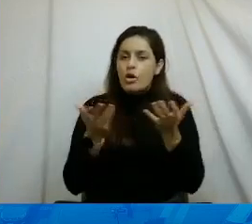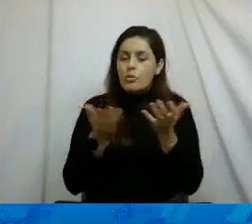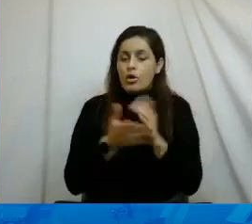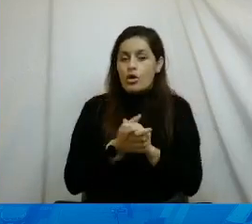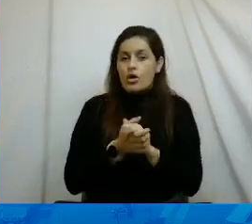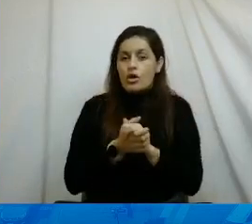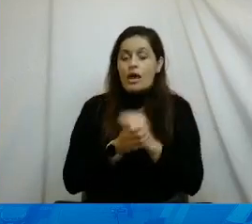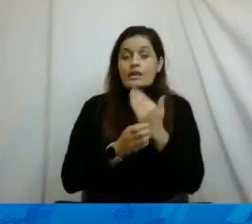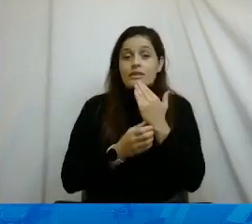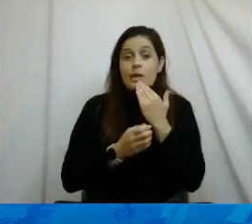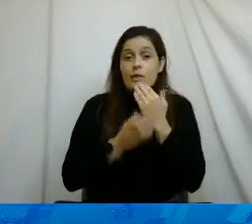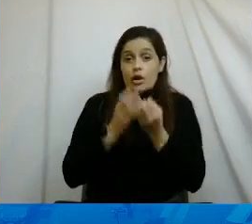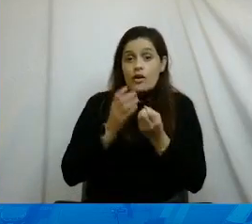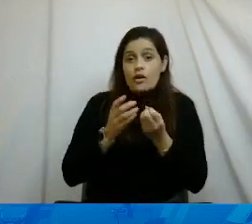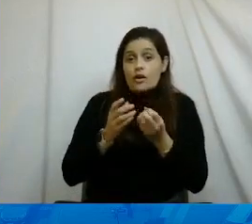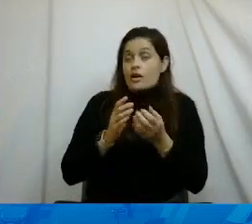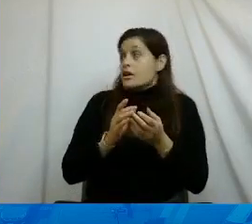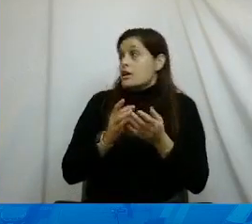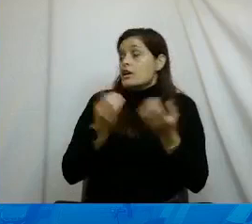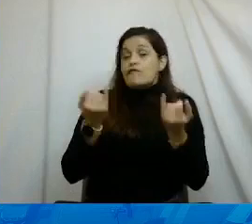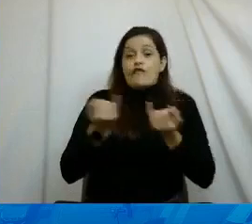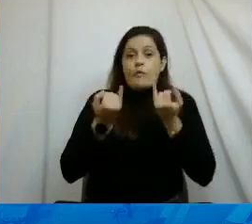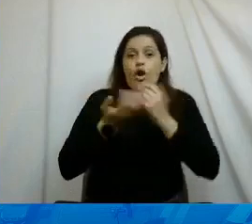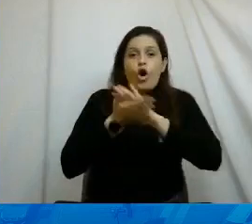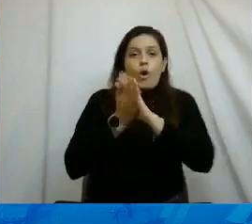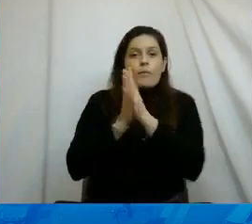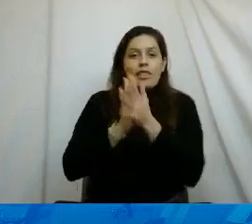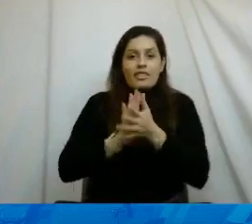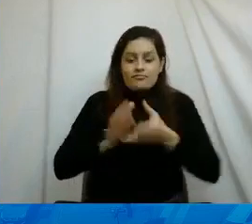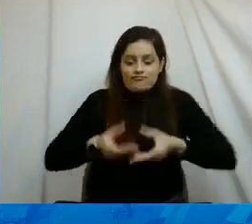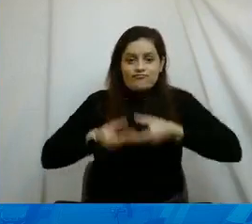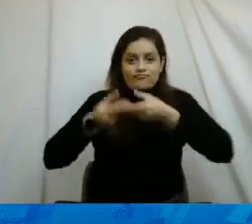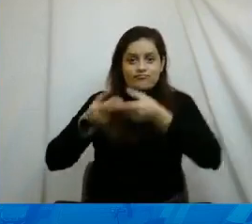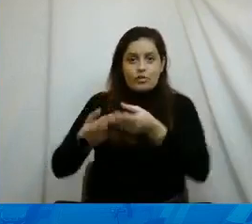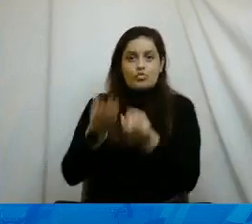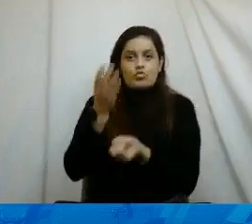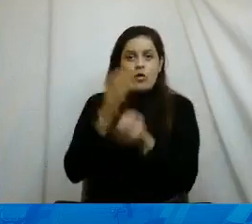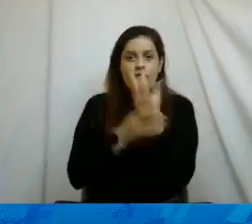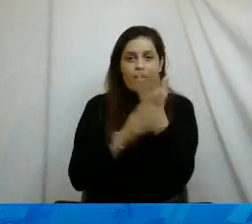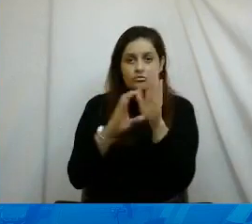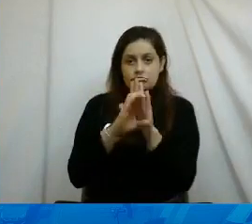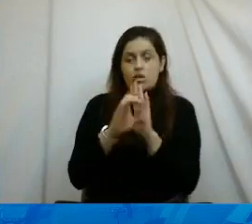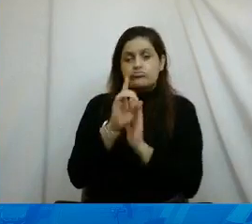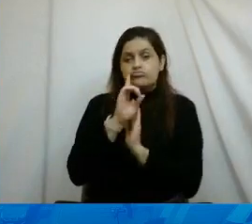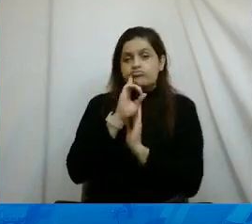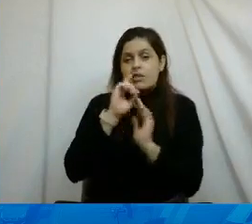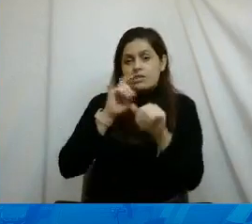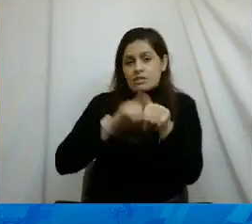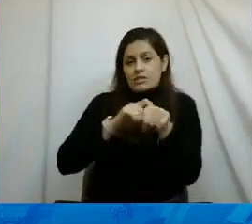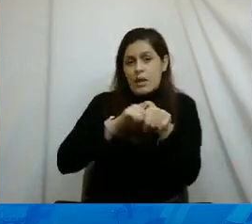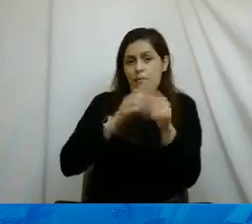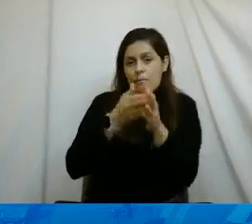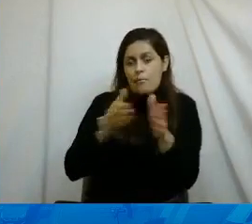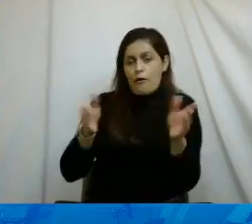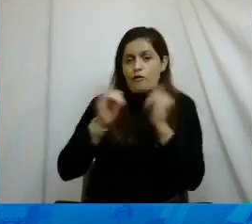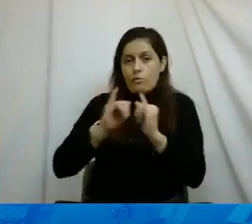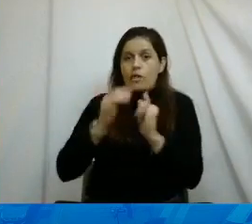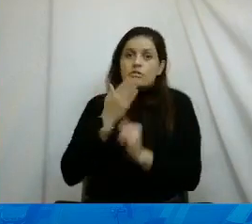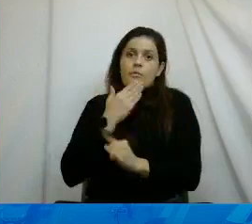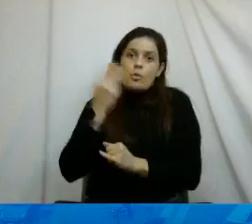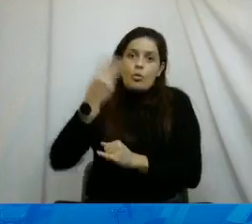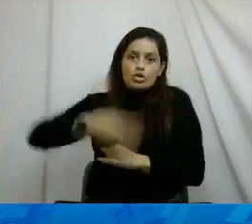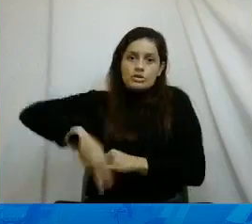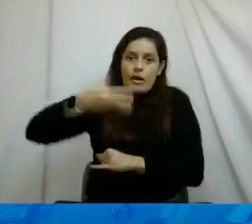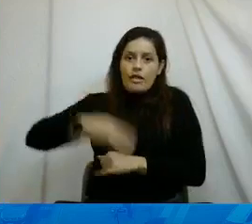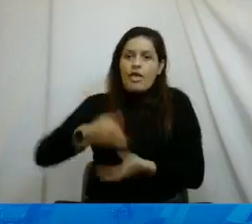la nueva constitución, de la propuesta de nueva constitución. Claramente va a haber una campaña, va a haber mayor información, pero el municipio también tiene